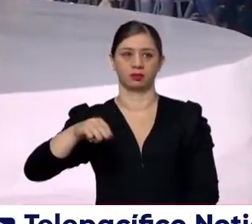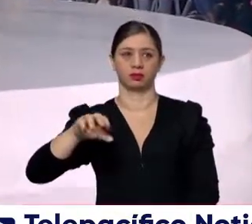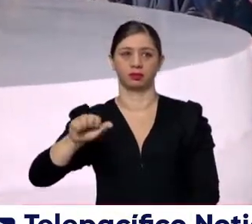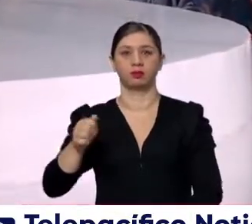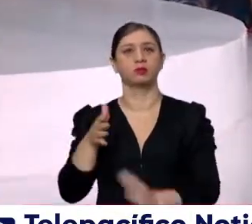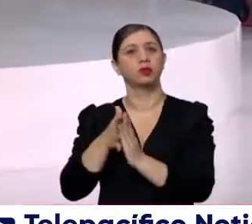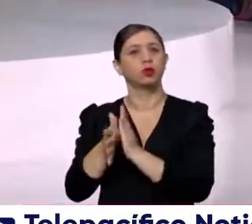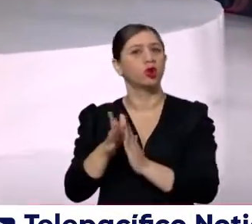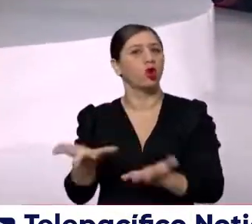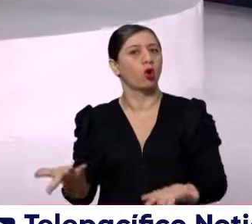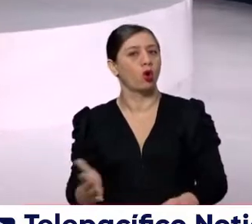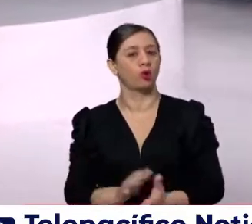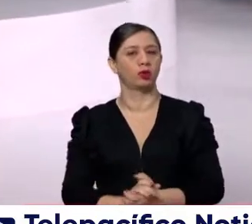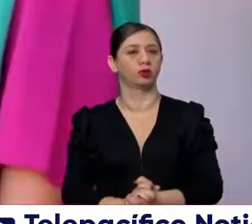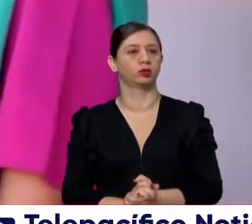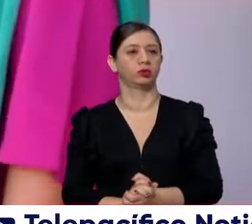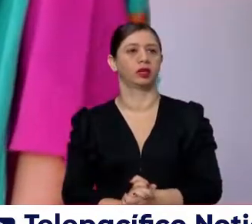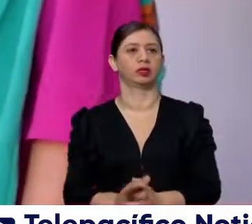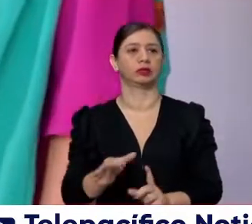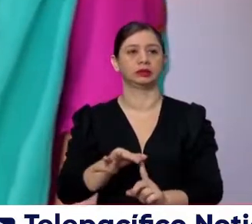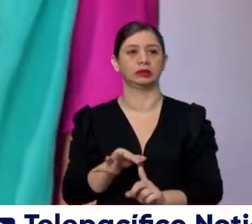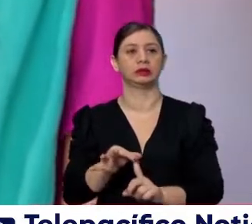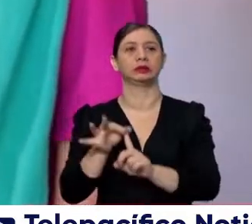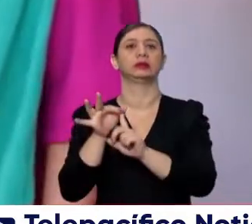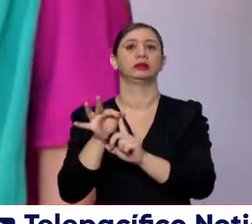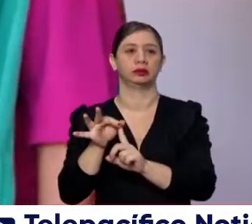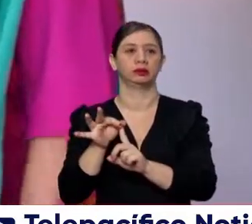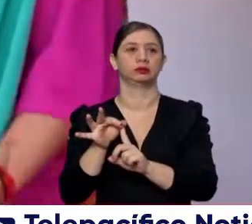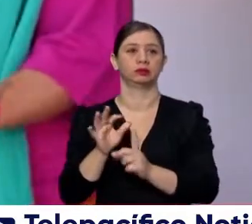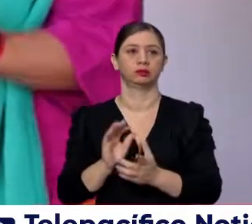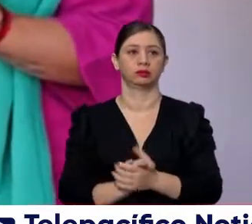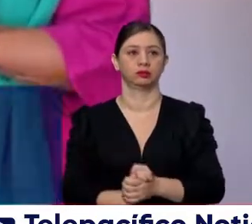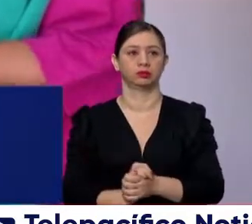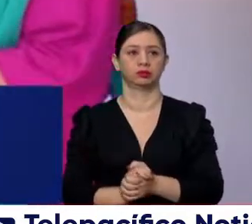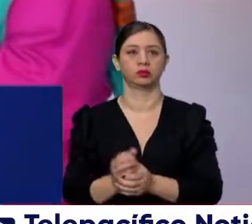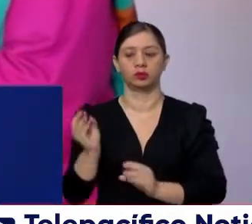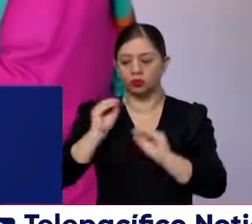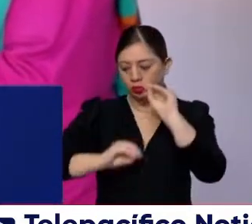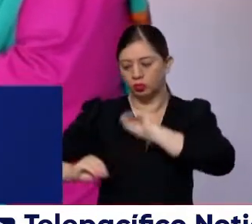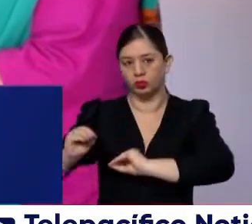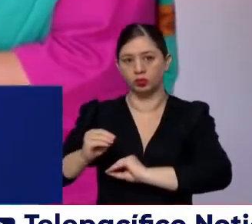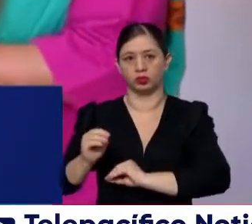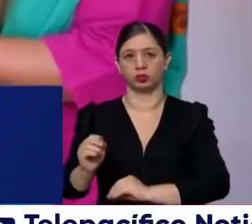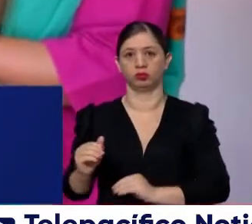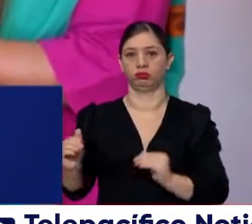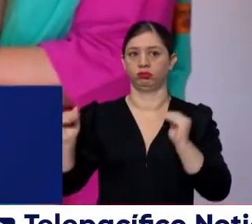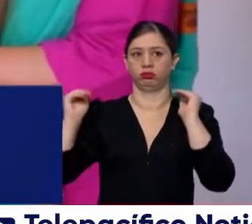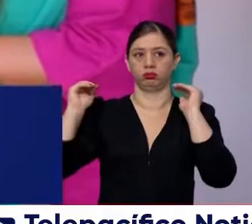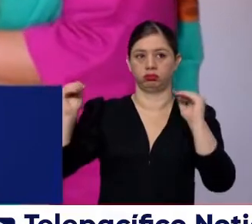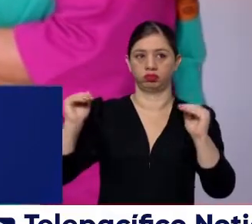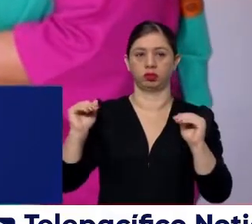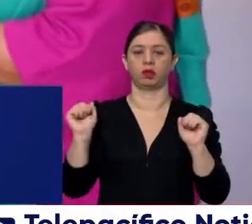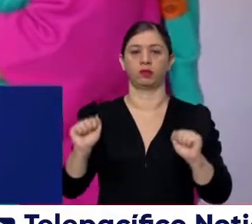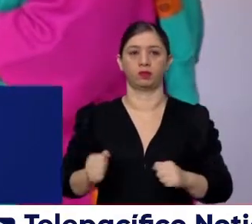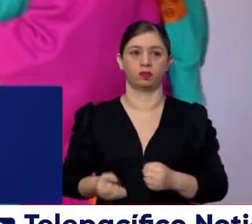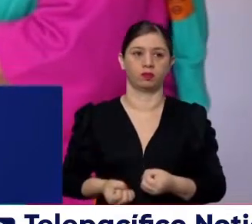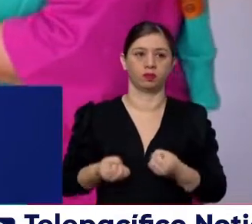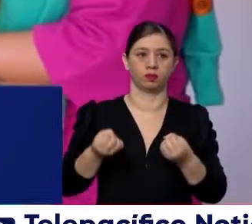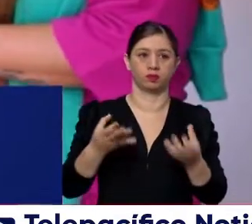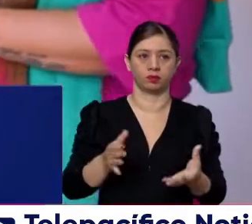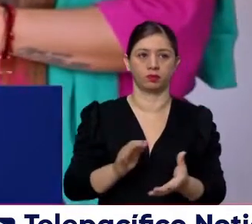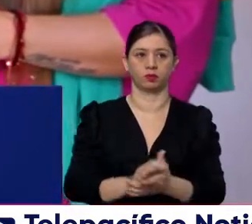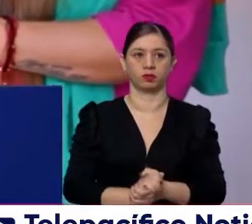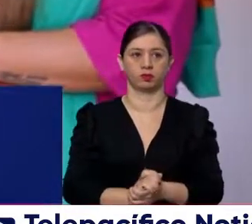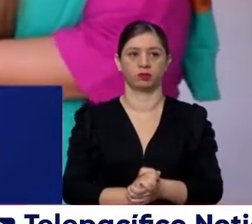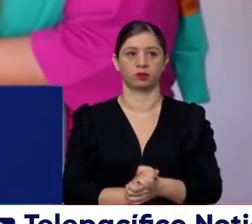esta colaboración. Es una colaboración muy especial, una colaboración hecha entre dos grandes para aportar también a